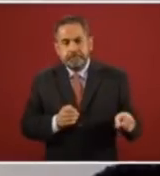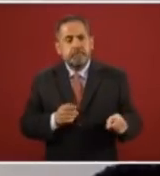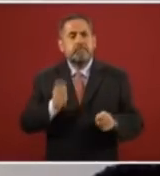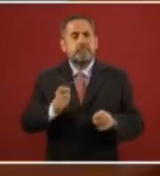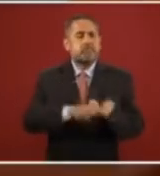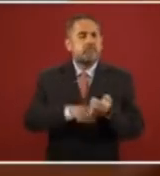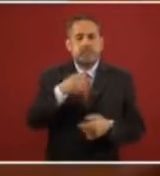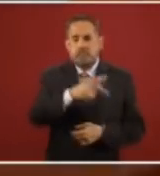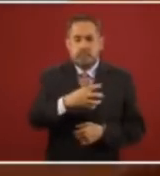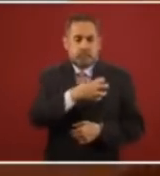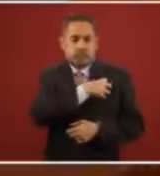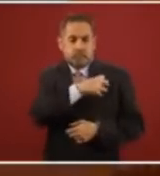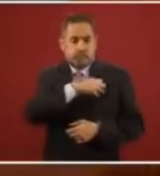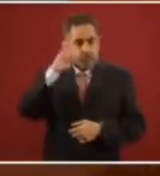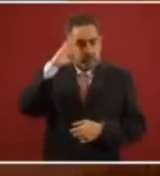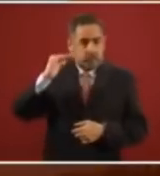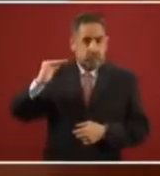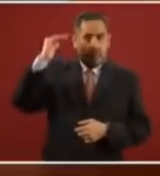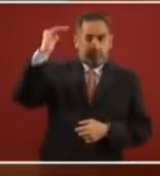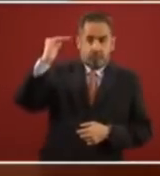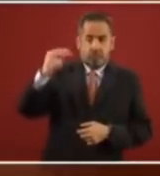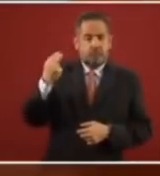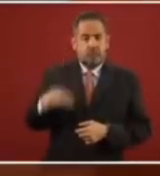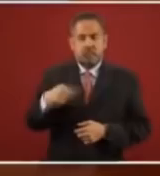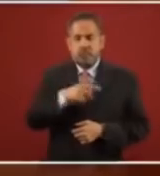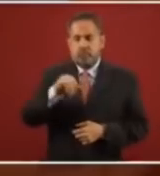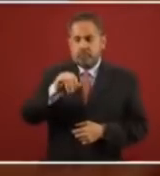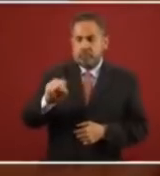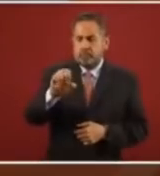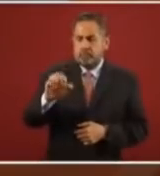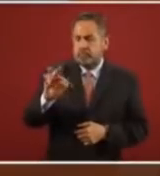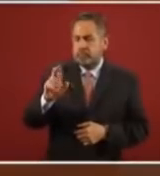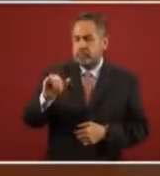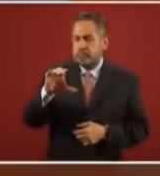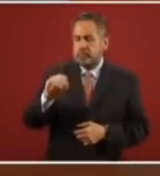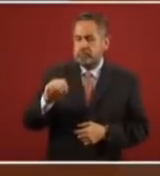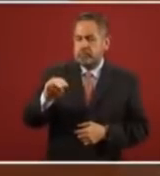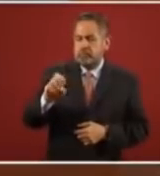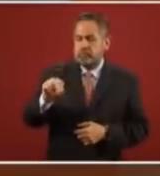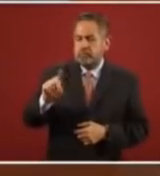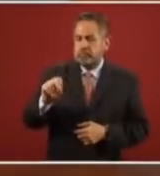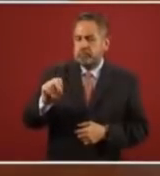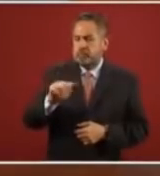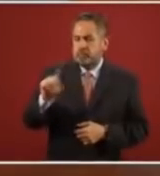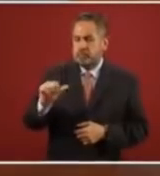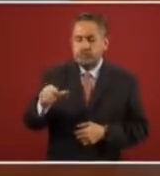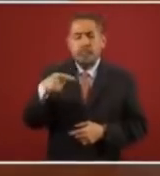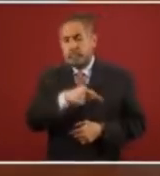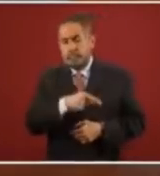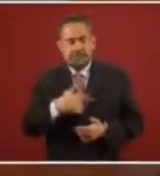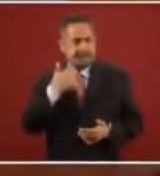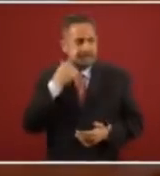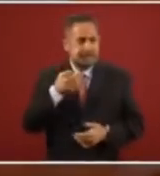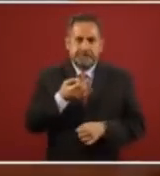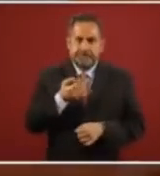capitán de altura que se llama José Francisco Mendoza Sauceda, que curiosamente